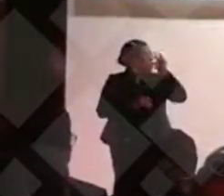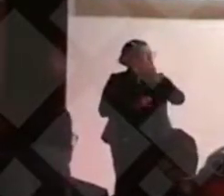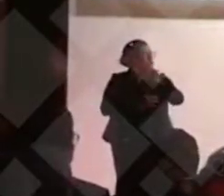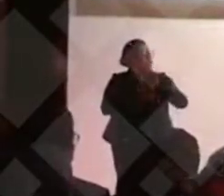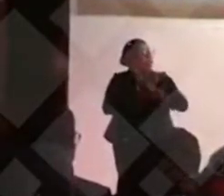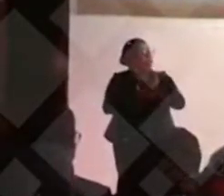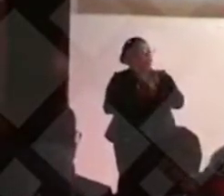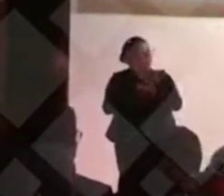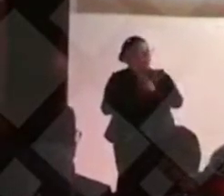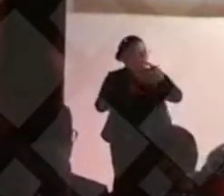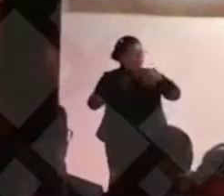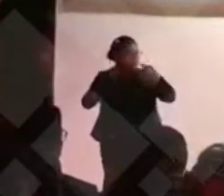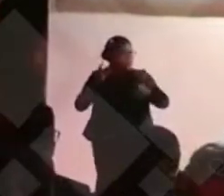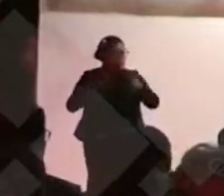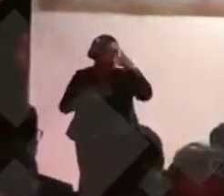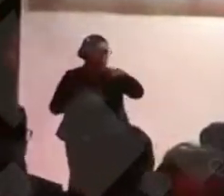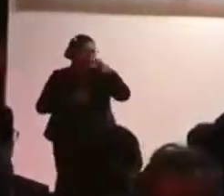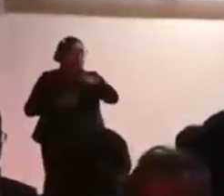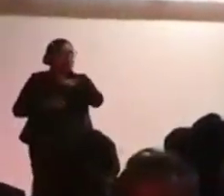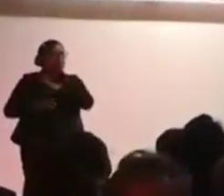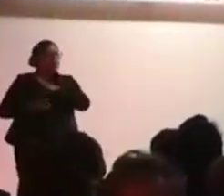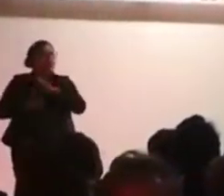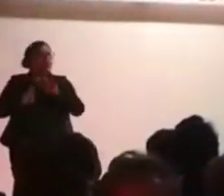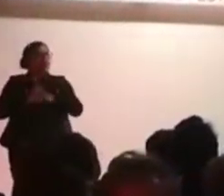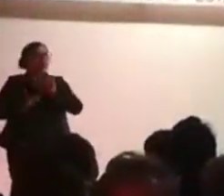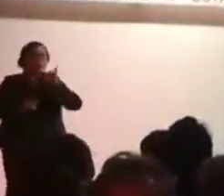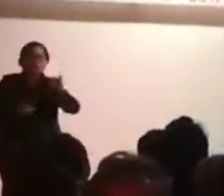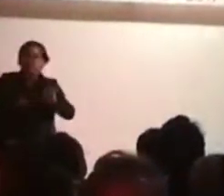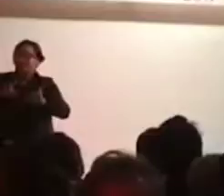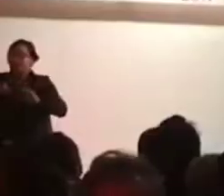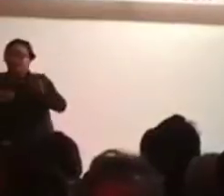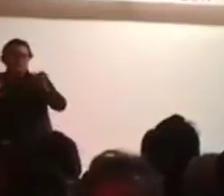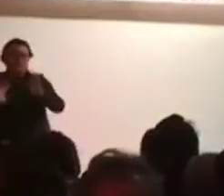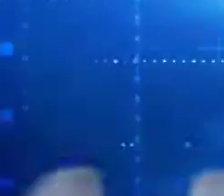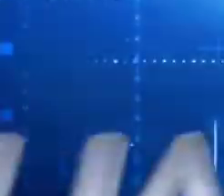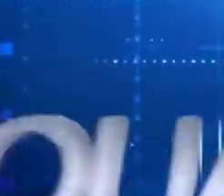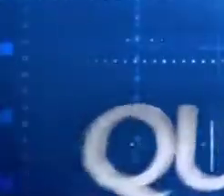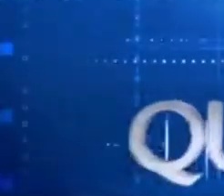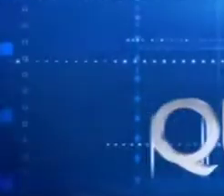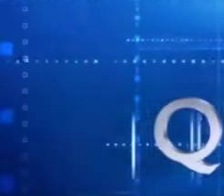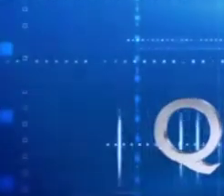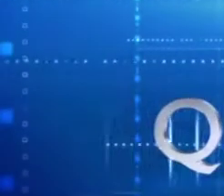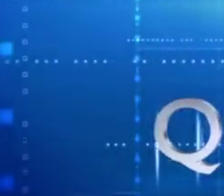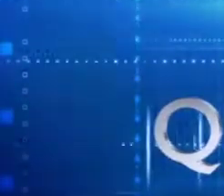de Vicente de la Cruz, Agencia Cuadratín. Para que ni un solo familiar.